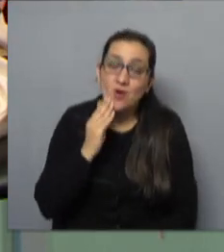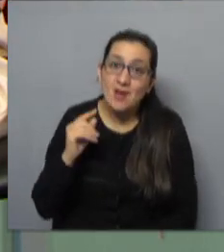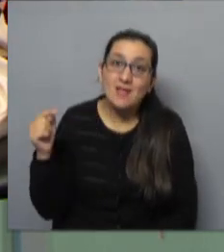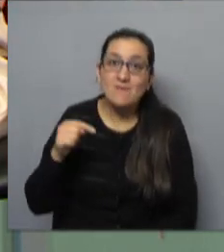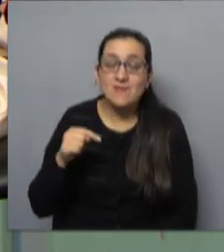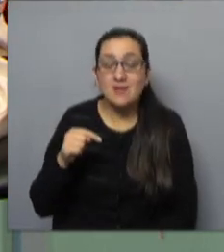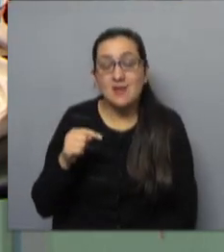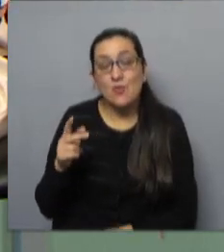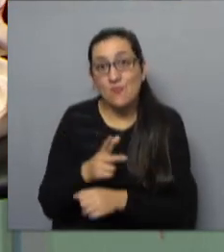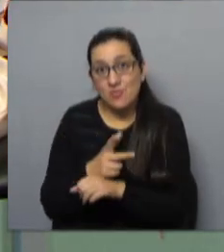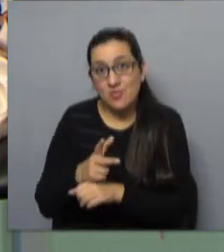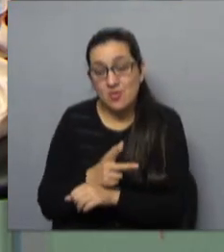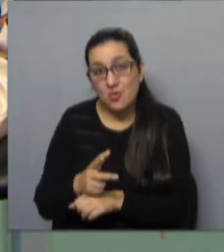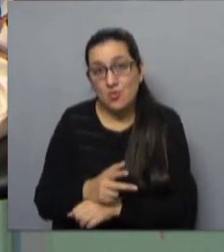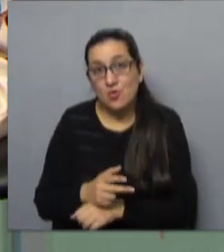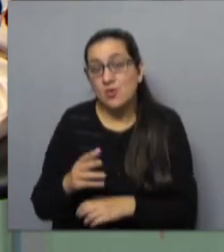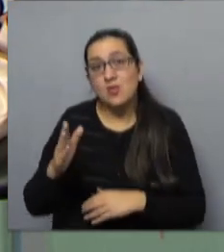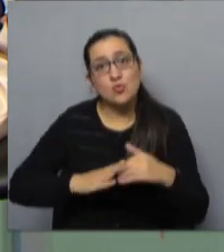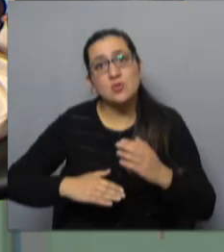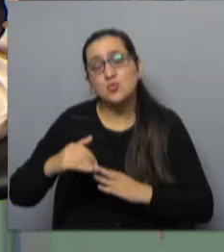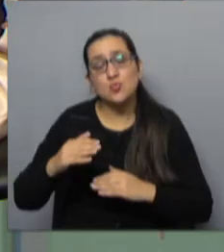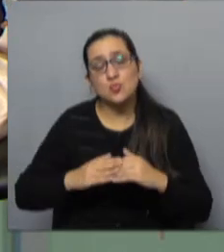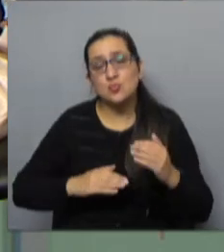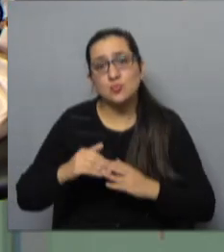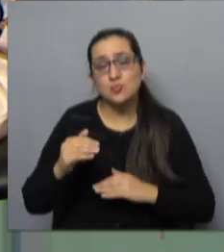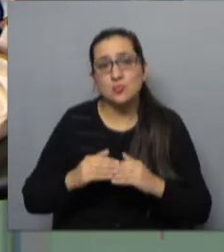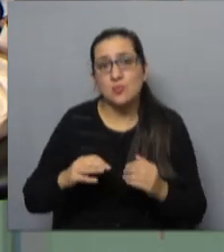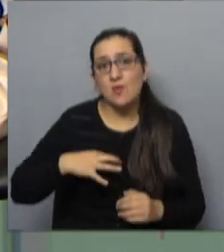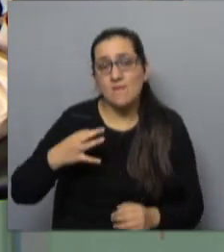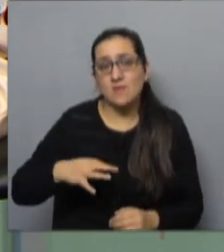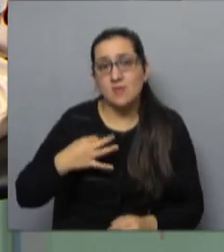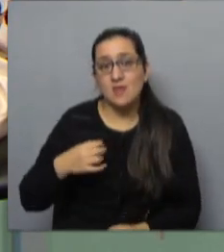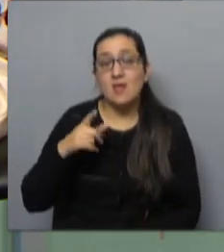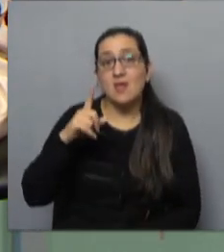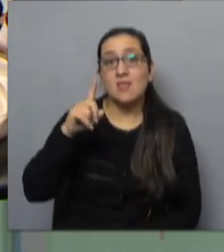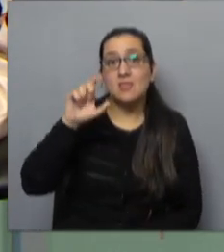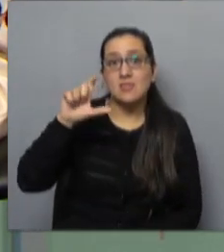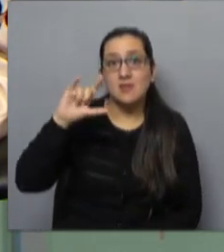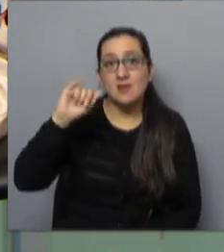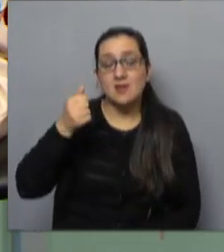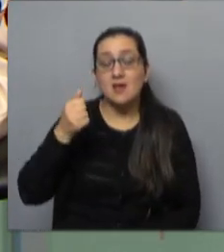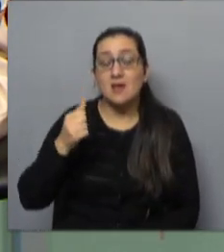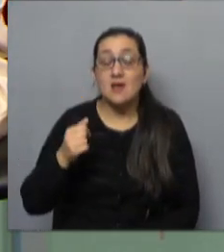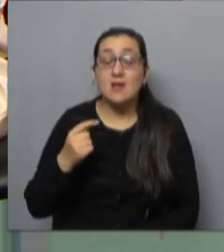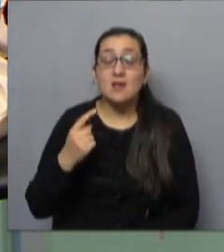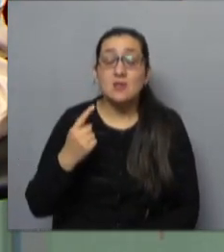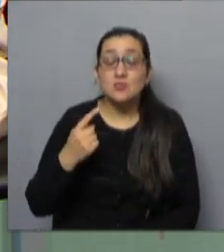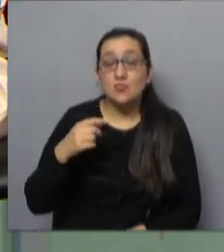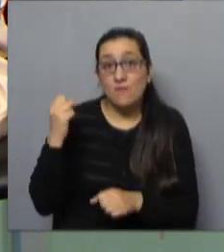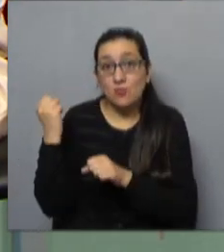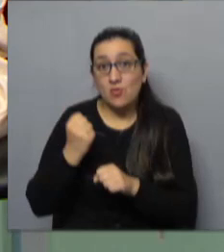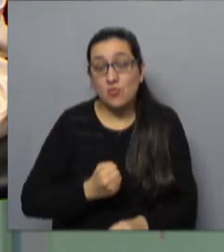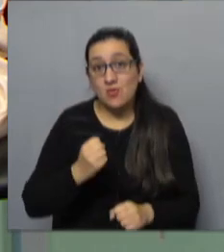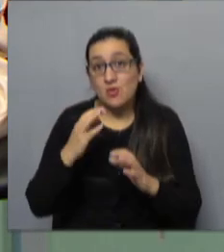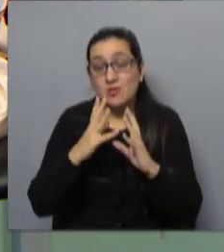tape, han puesto su vida para construir en base a esas pérdidas. Delia Giovanola es una de las 12 fundadoras de la